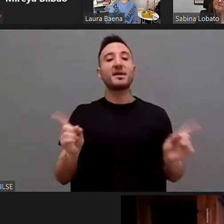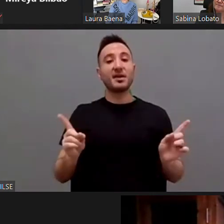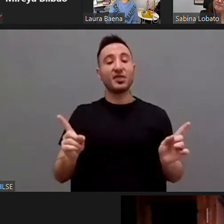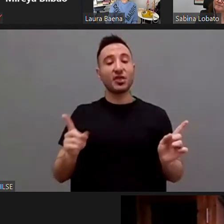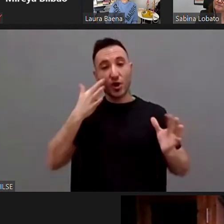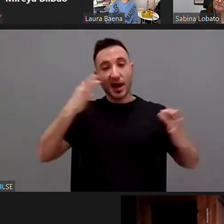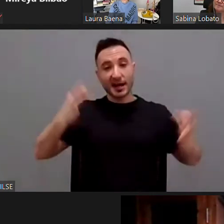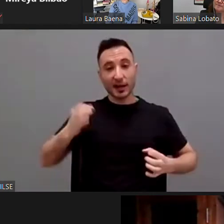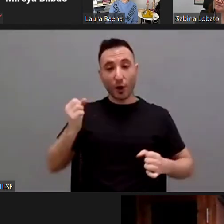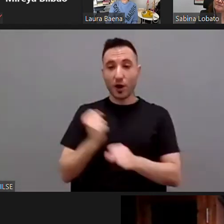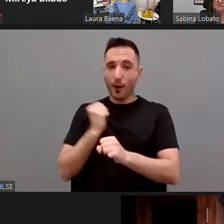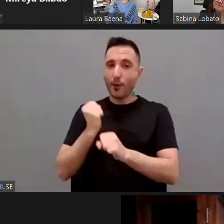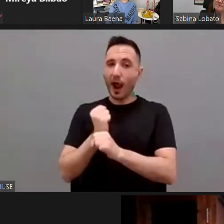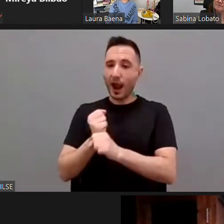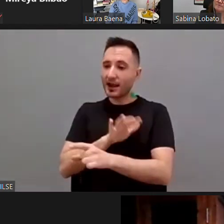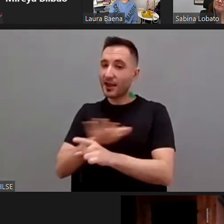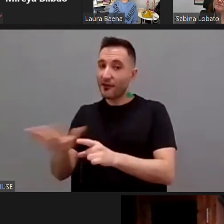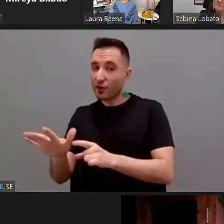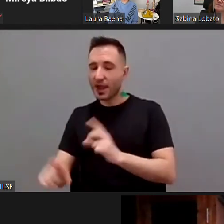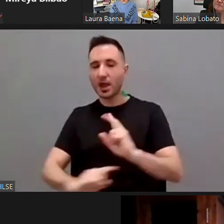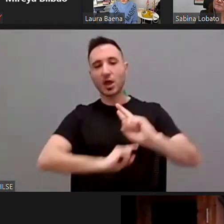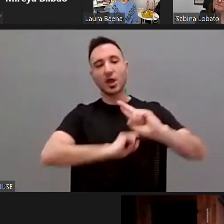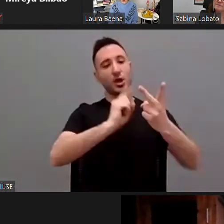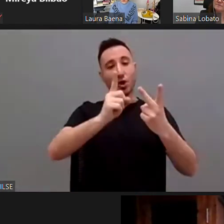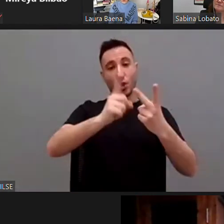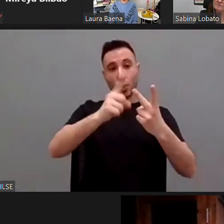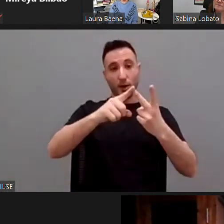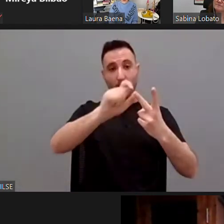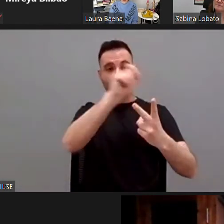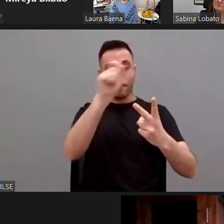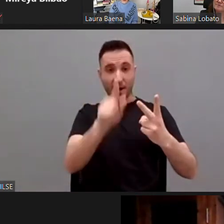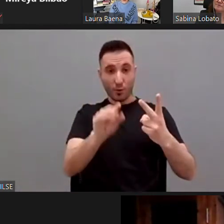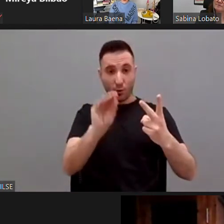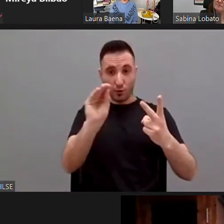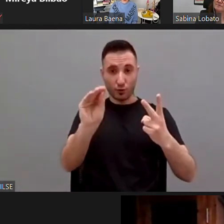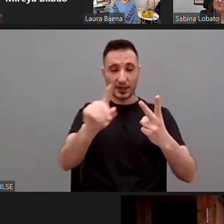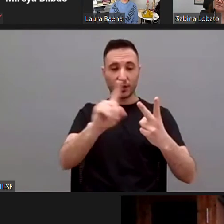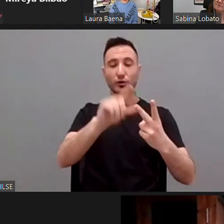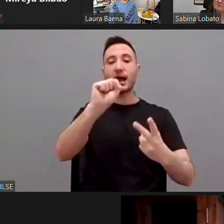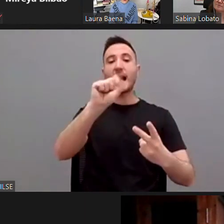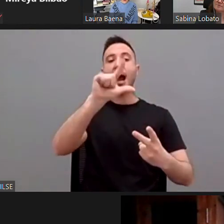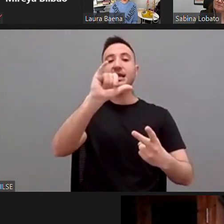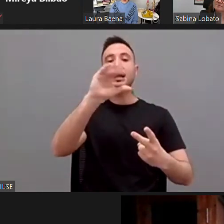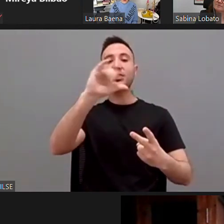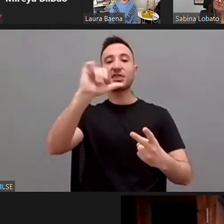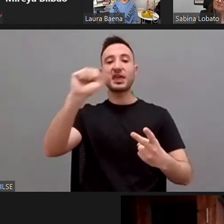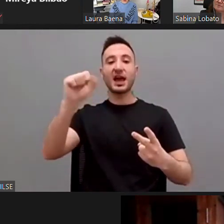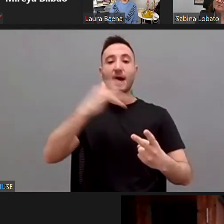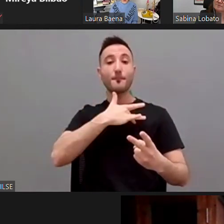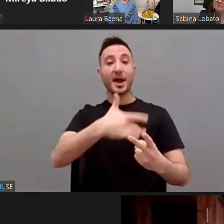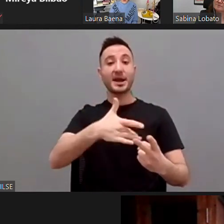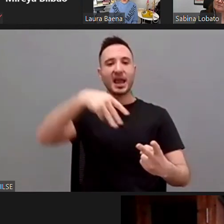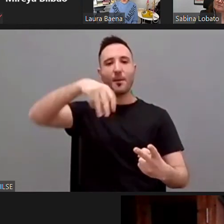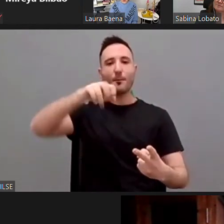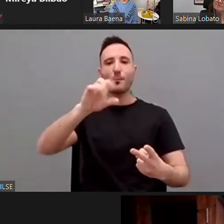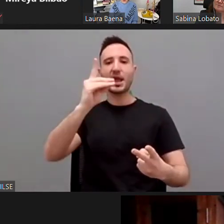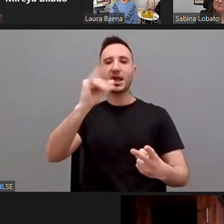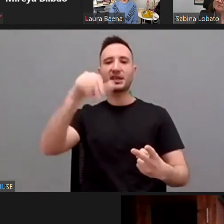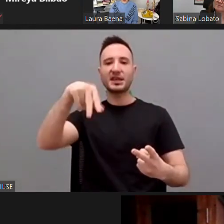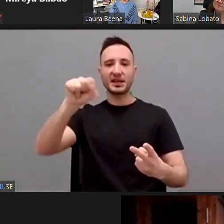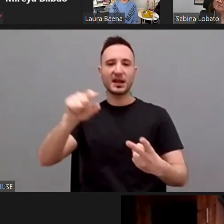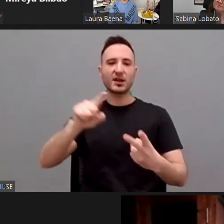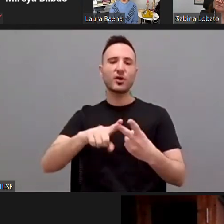gastos, etcétera? Y otra pregunta, en este caso de Alicia María Medina. Dice, ¿cómo se harán las